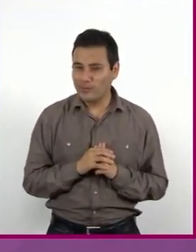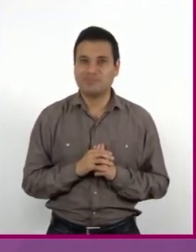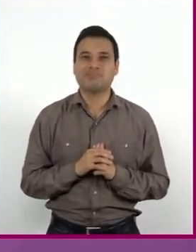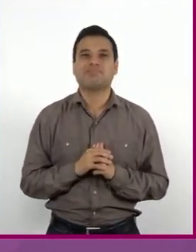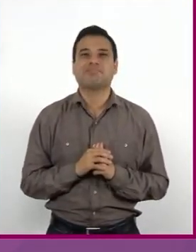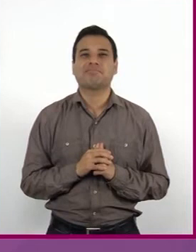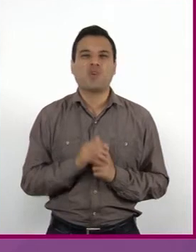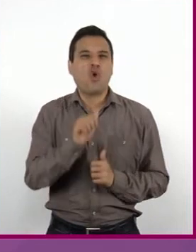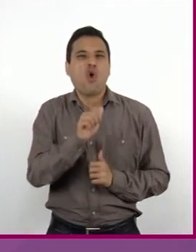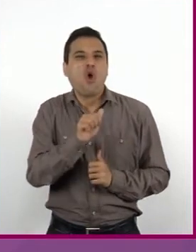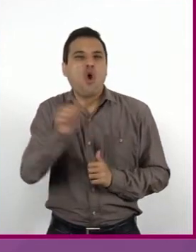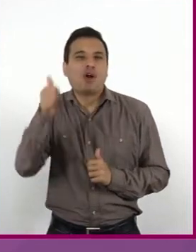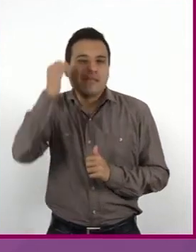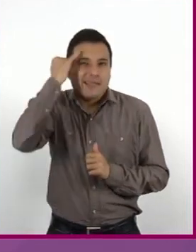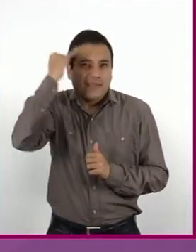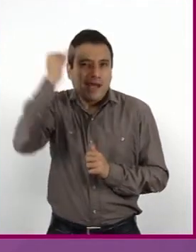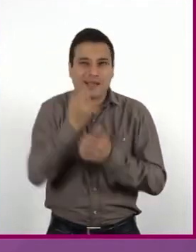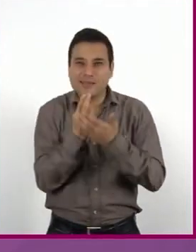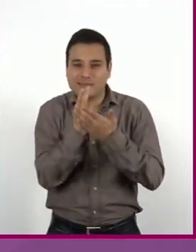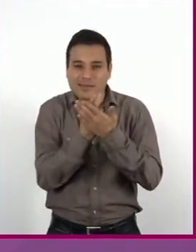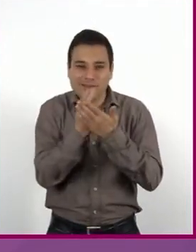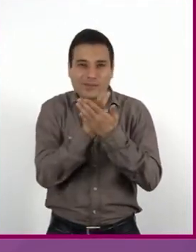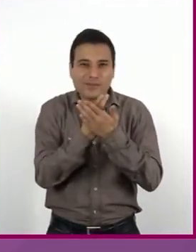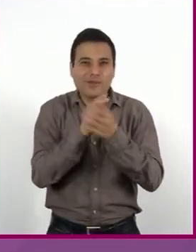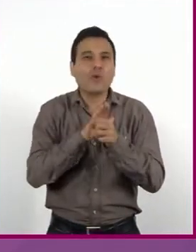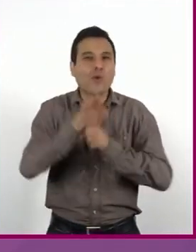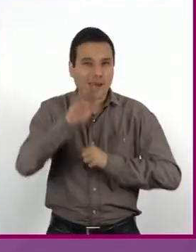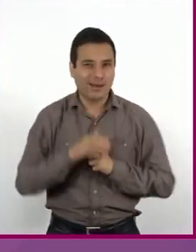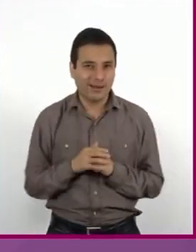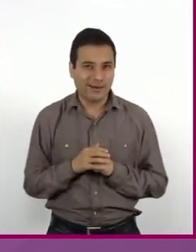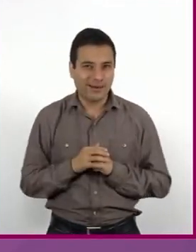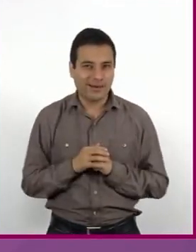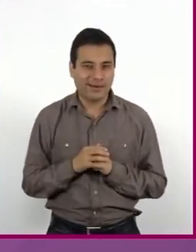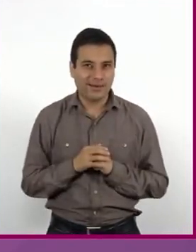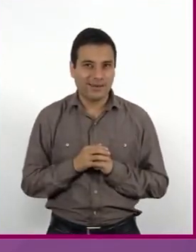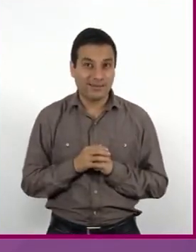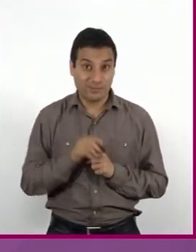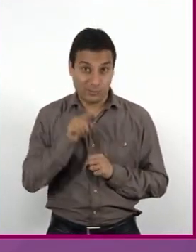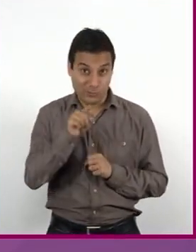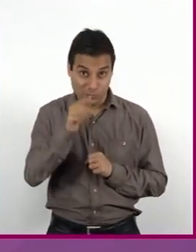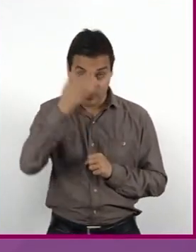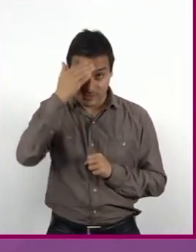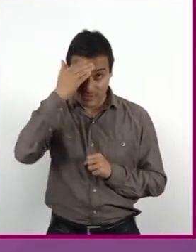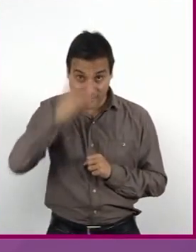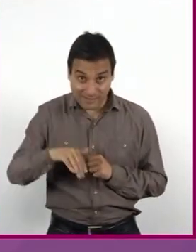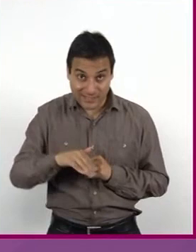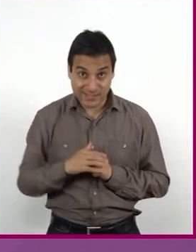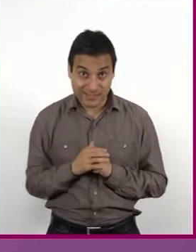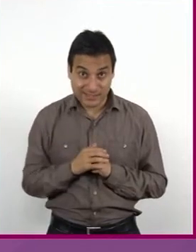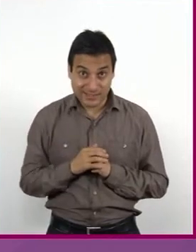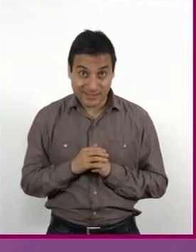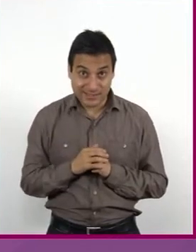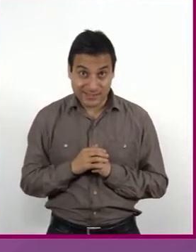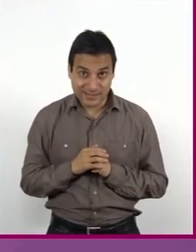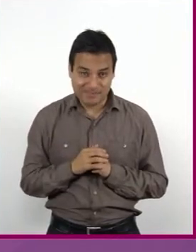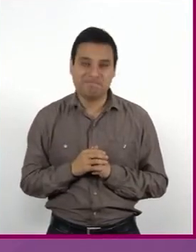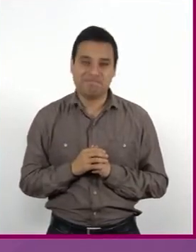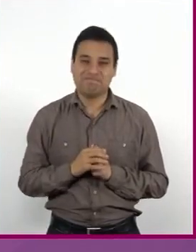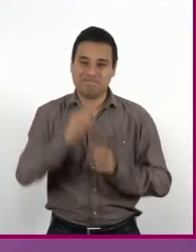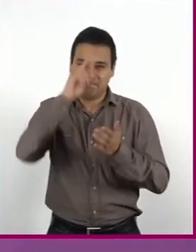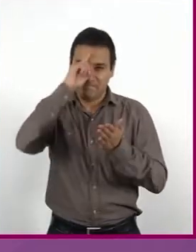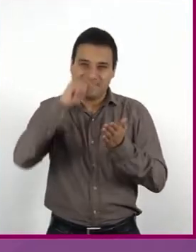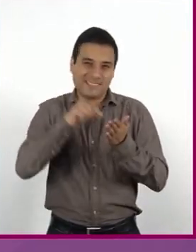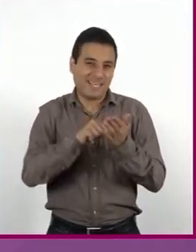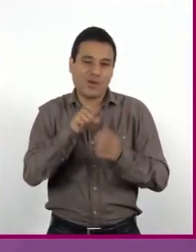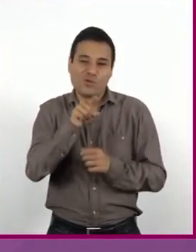¿Pueden encontrar otras formas de dibujar el desarrollo plano para la caja que necesita Carolina? Seguramente has visto cajas